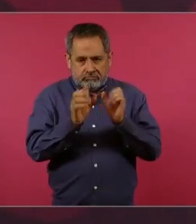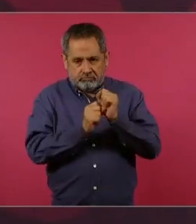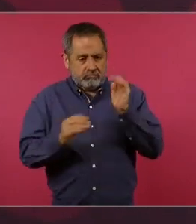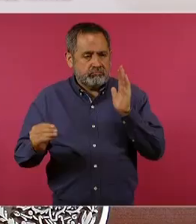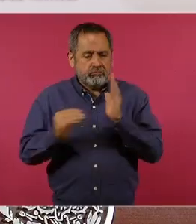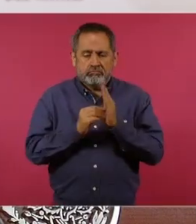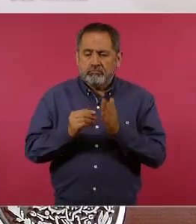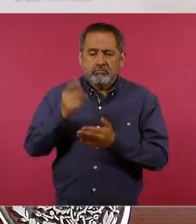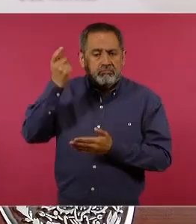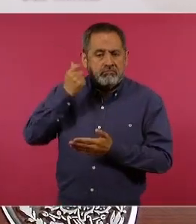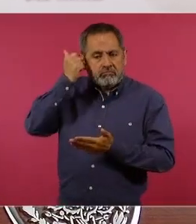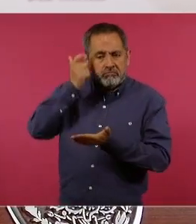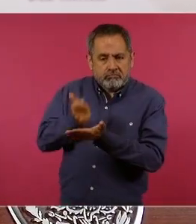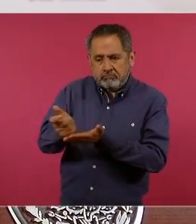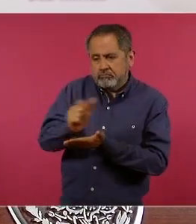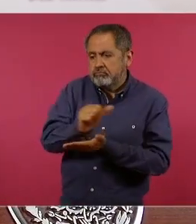bien.